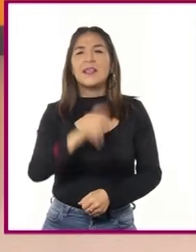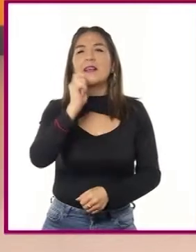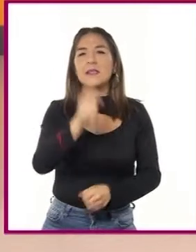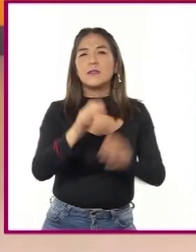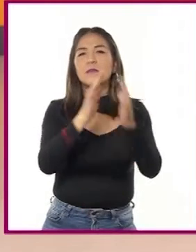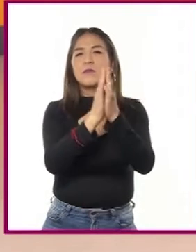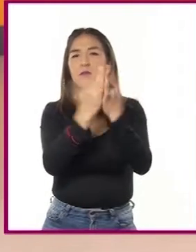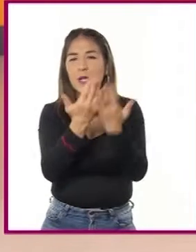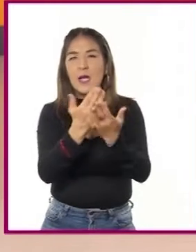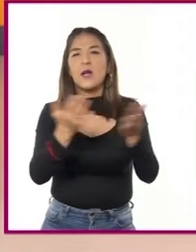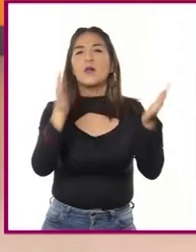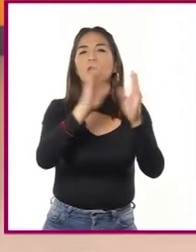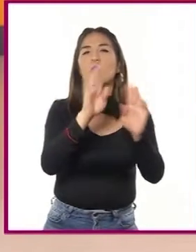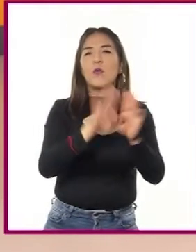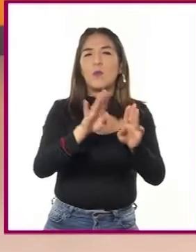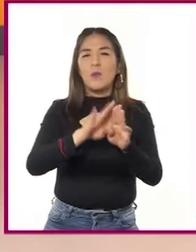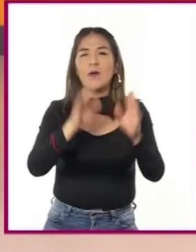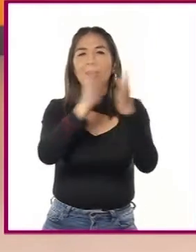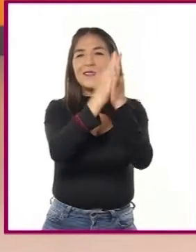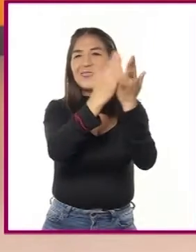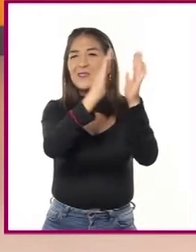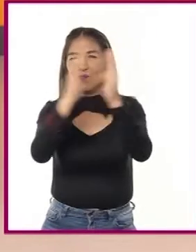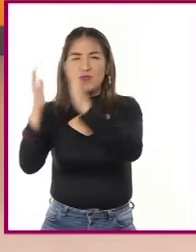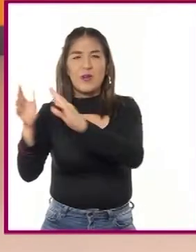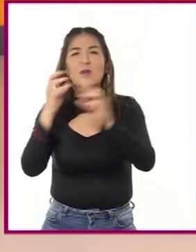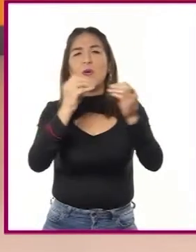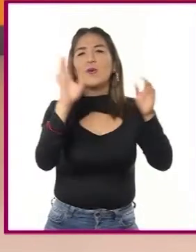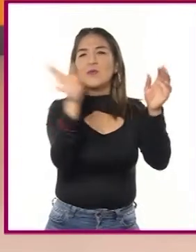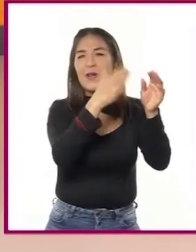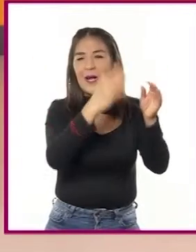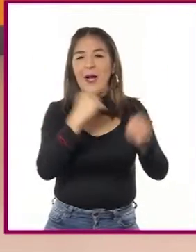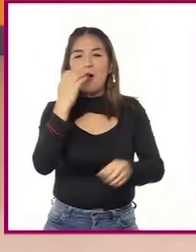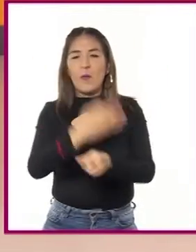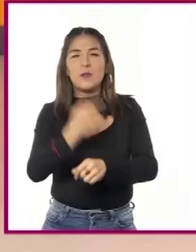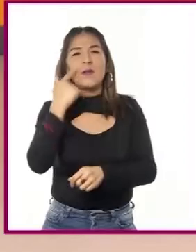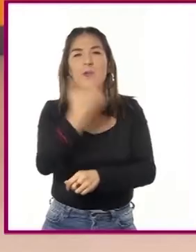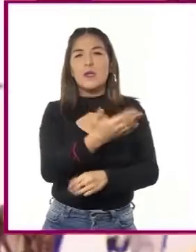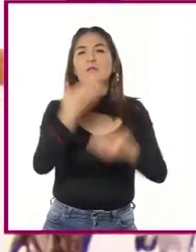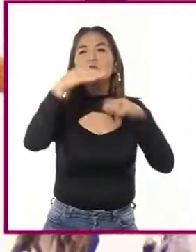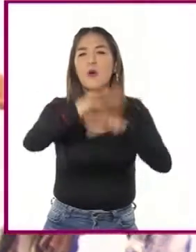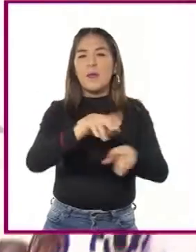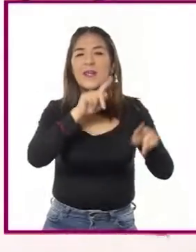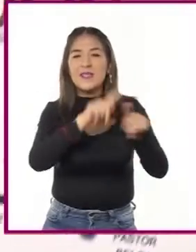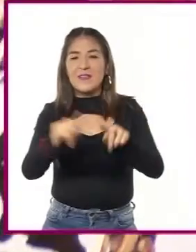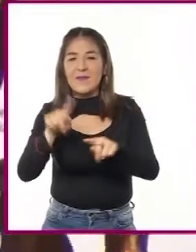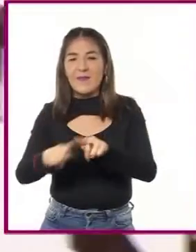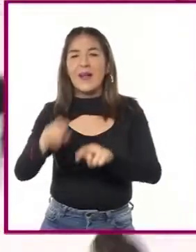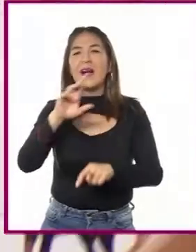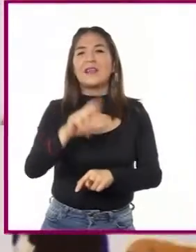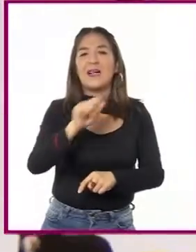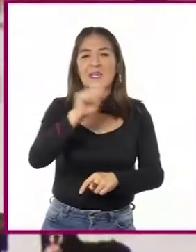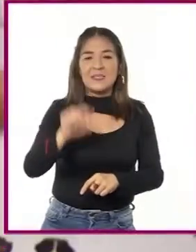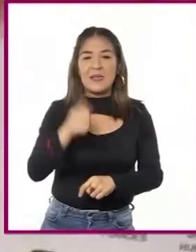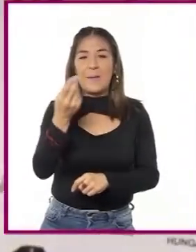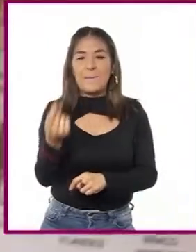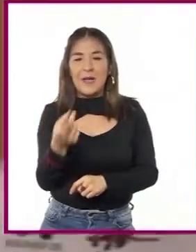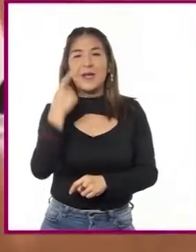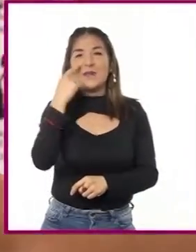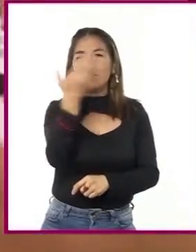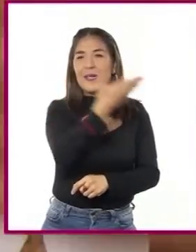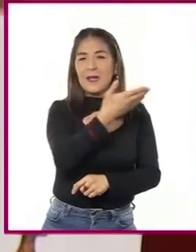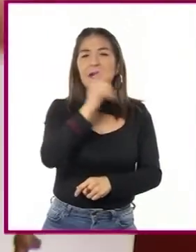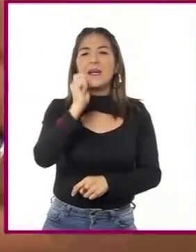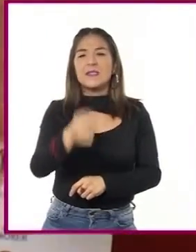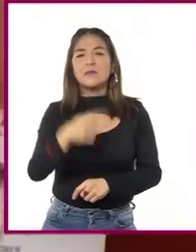manuales, enciclopedias o anuarios. Por ejemplo, aquí tenemos un compendio sobre las razas de los perros, pues estos parámetros